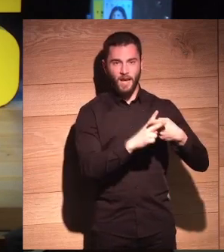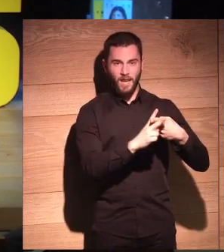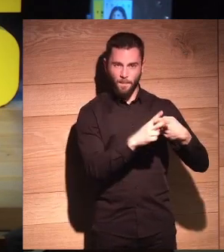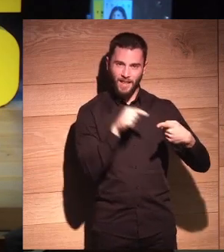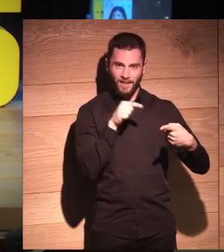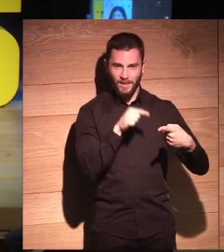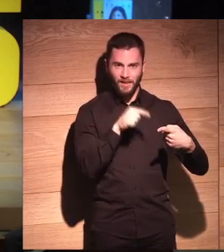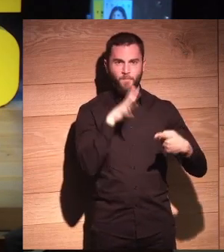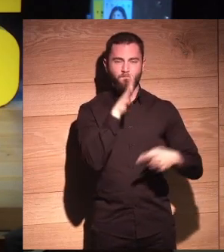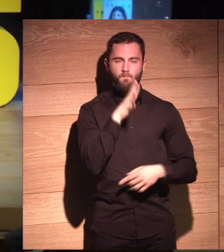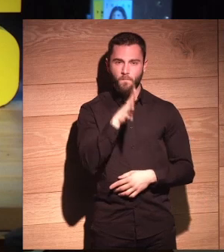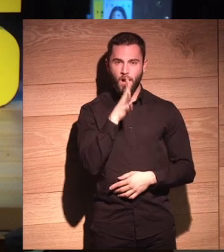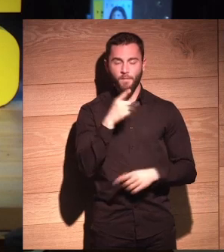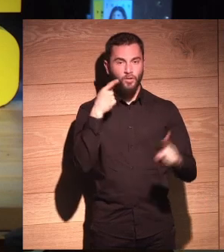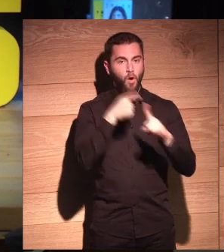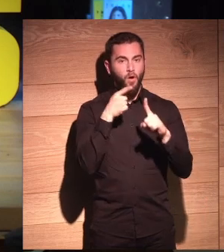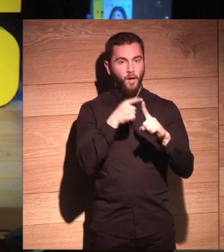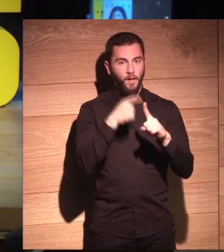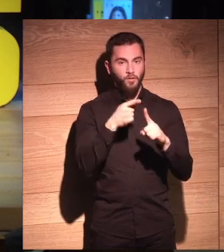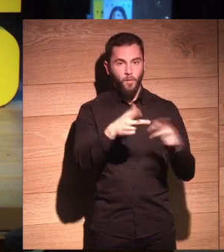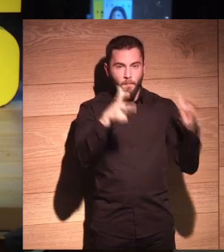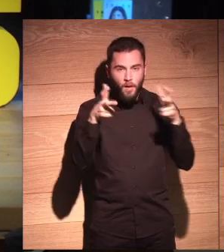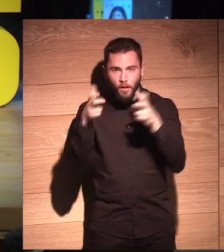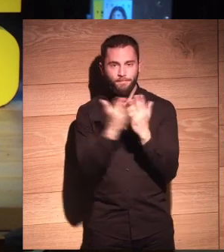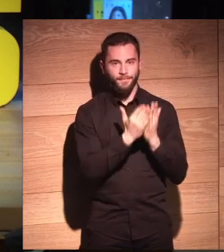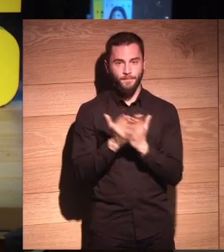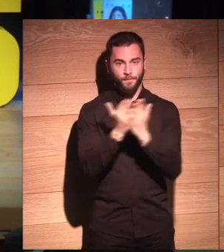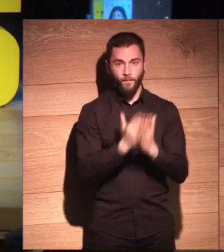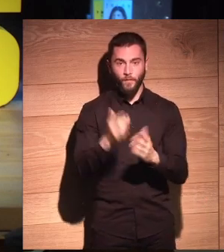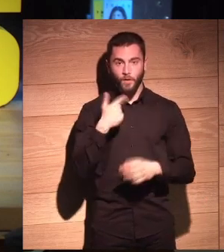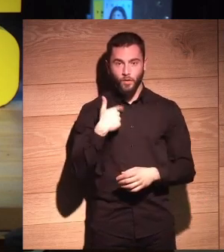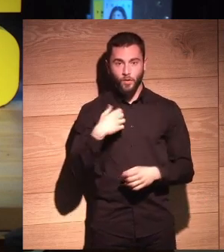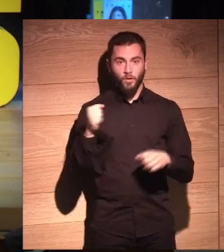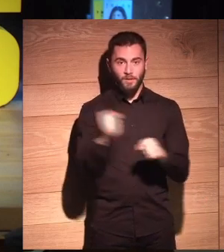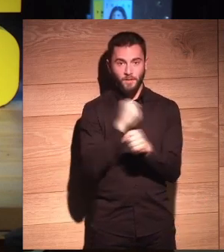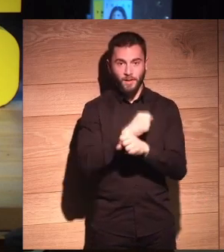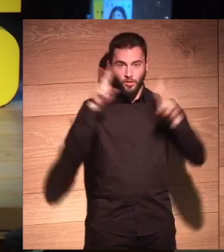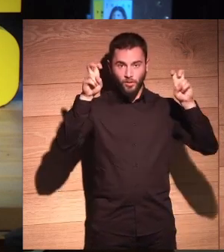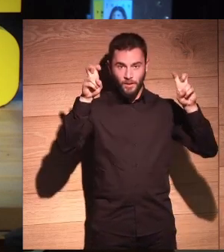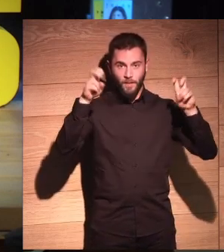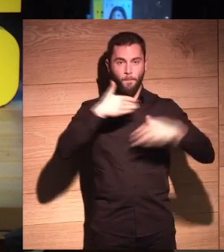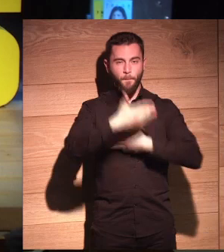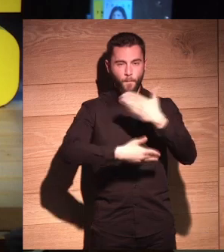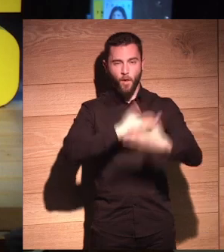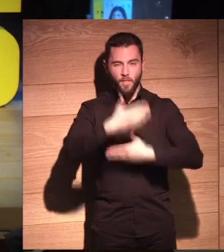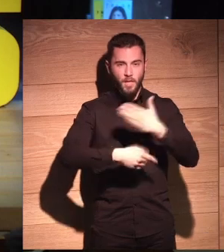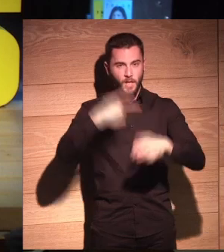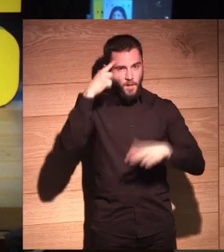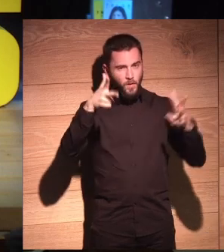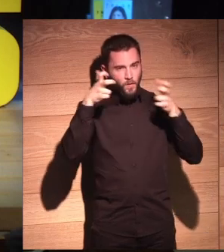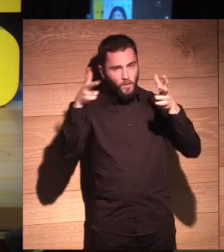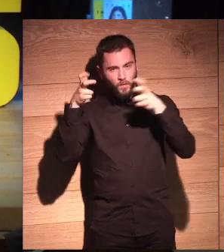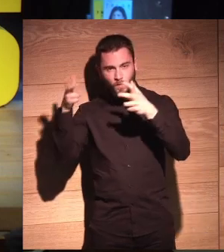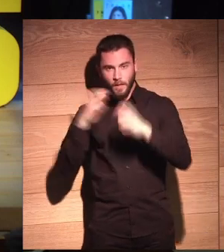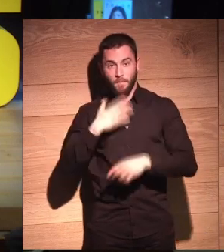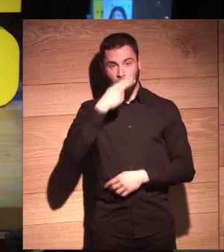tan fantástica para poder estudiar percepción. Yo estaba trabajando en procesamiento sensorial y me interesó